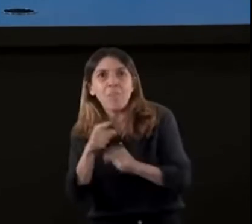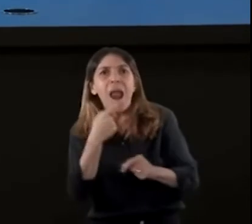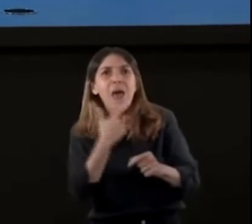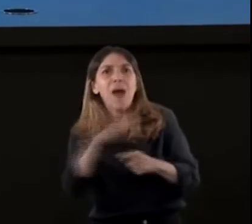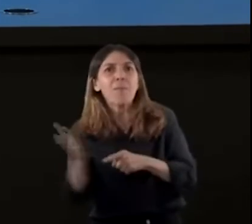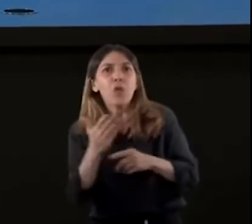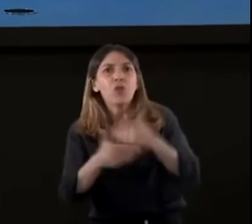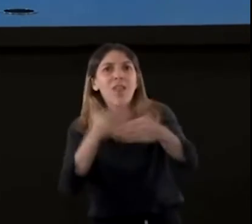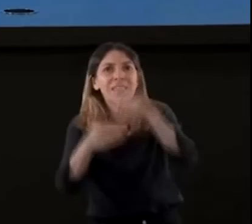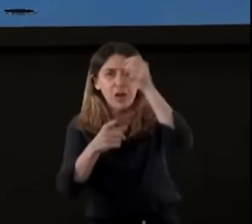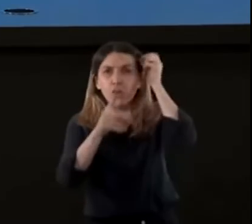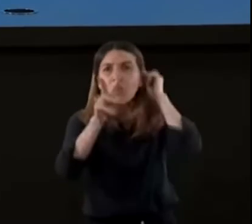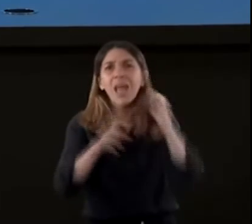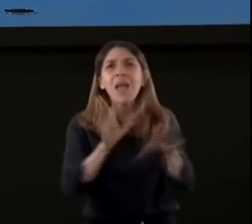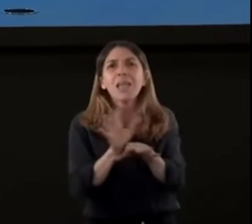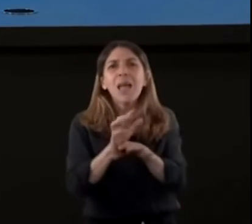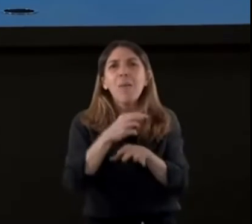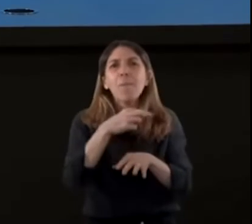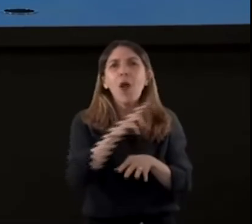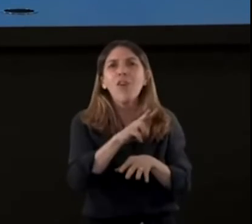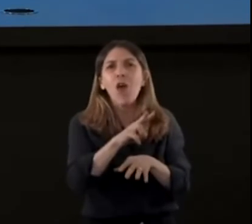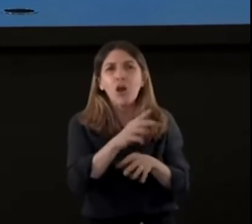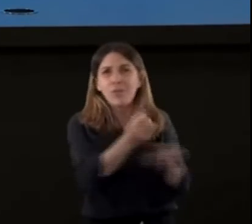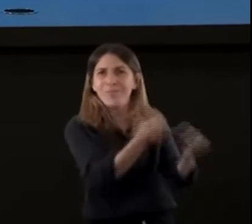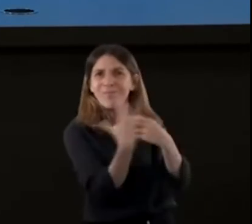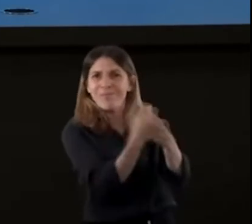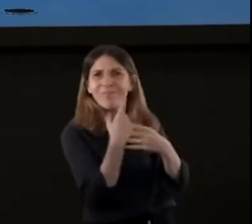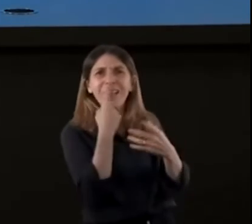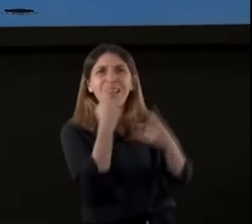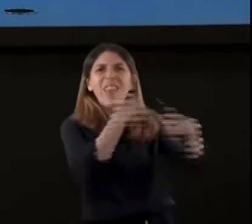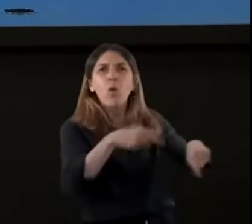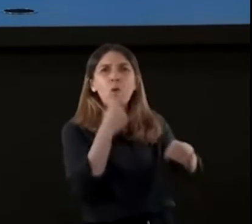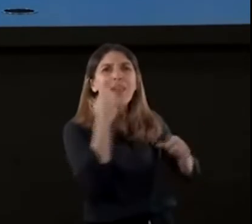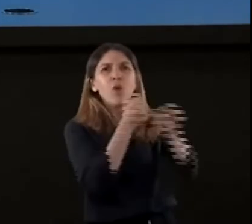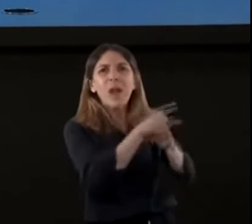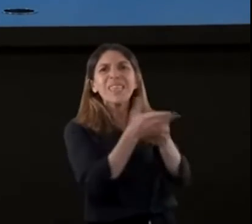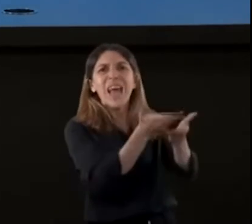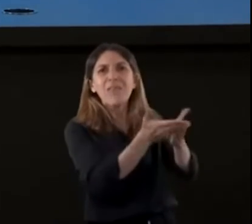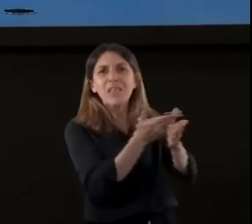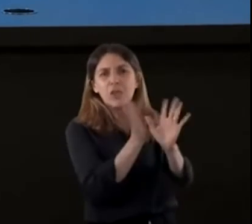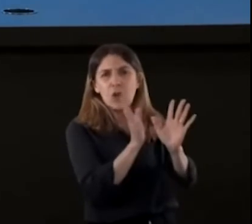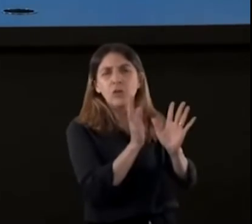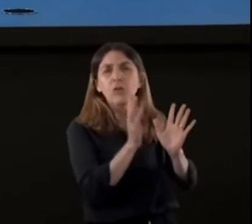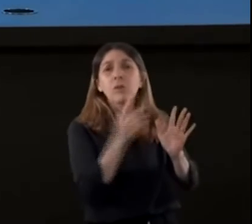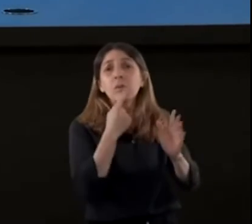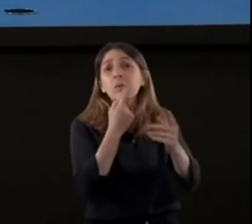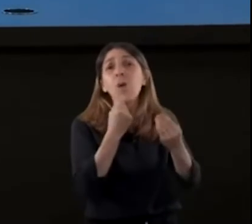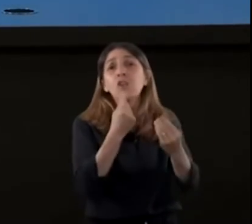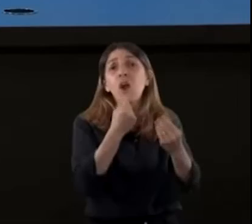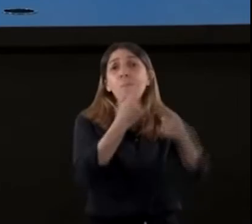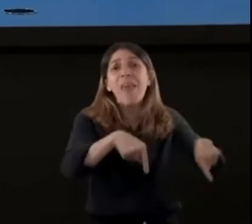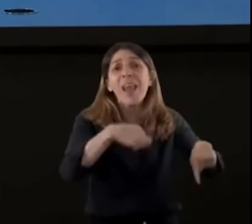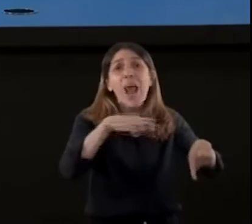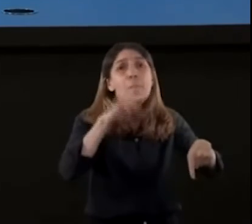básicamente el desarrollo de proveedores industriales y de servicios, agregación de valor, Básicamente son las materias primas, no estamos